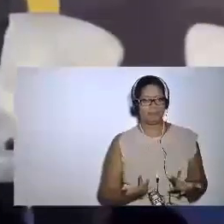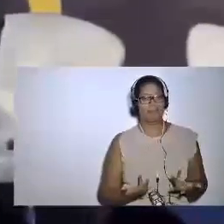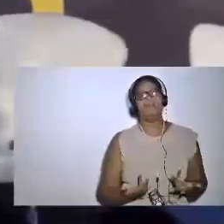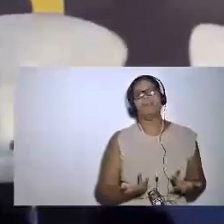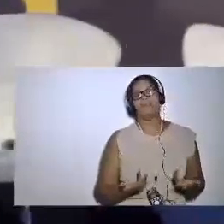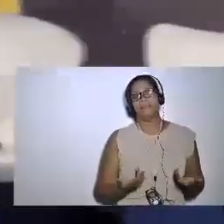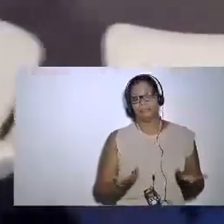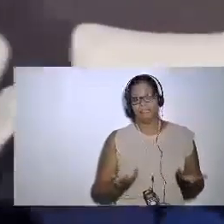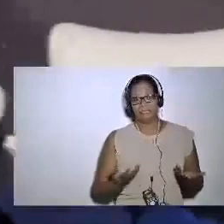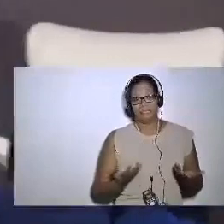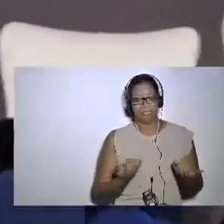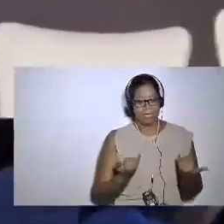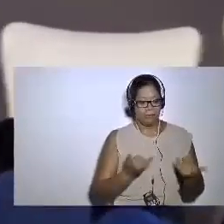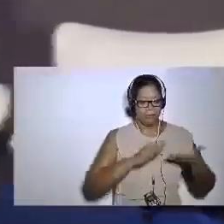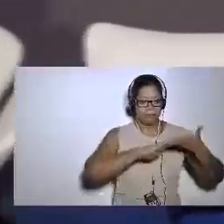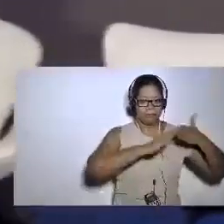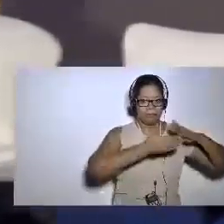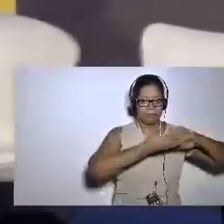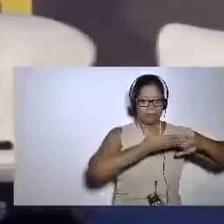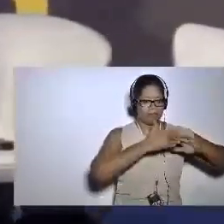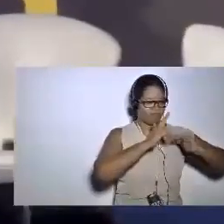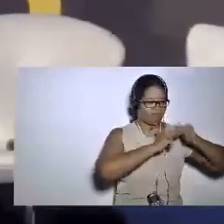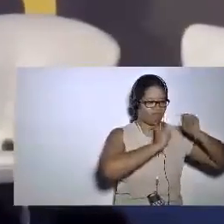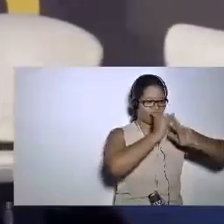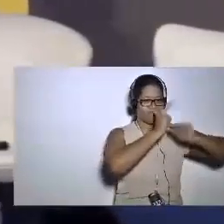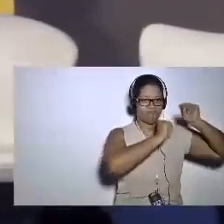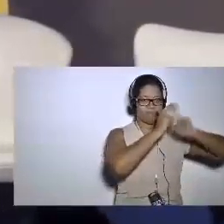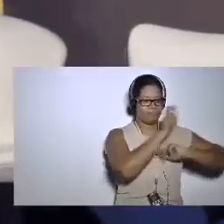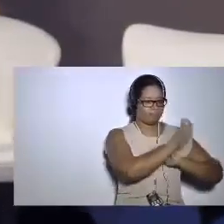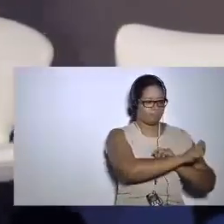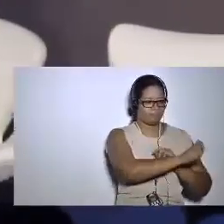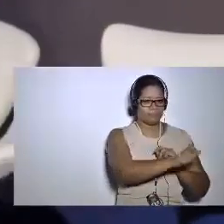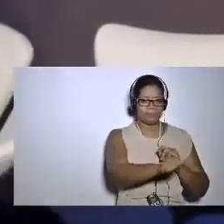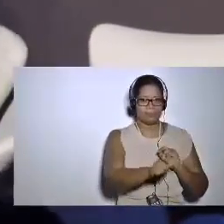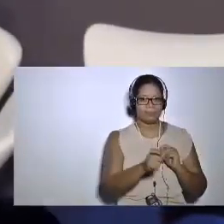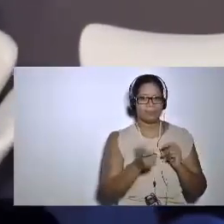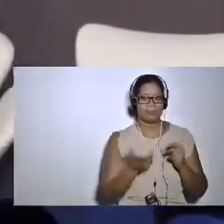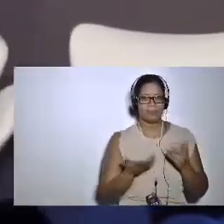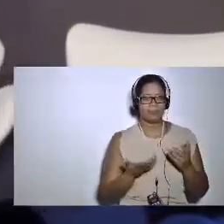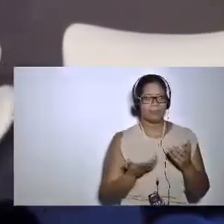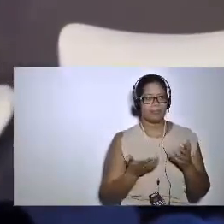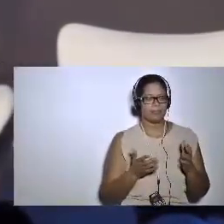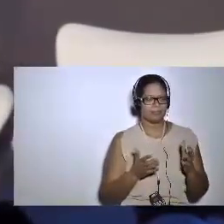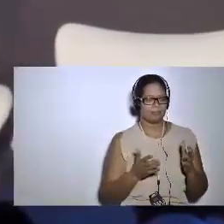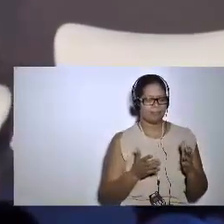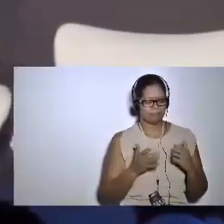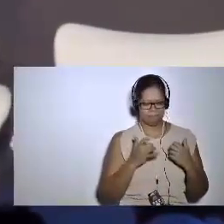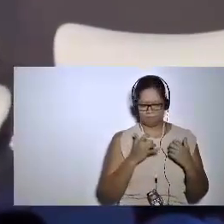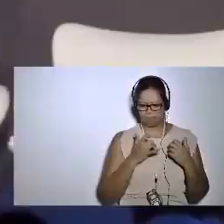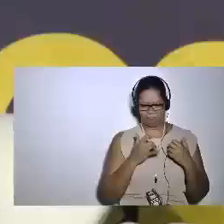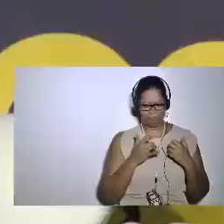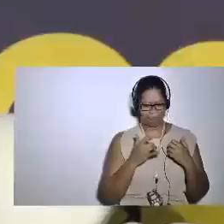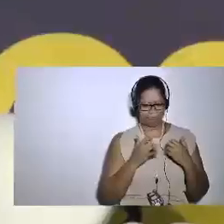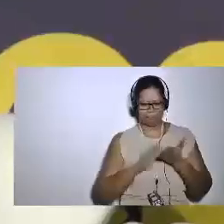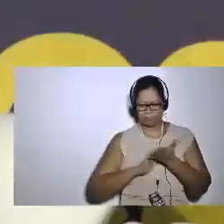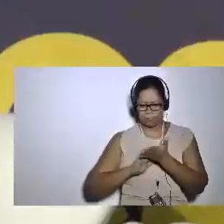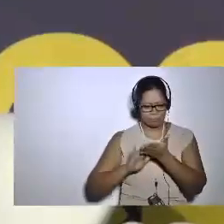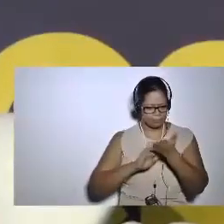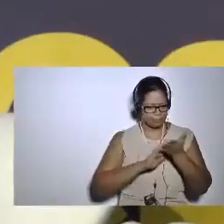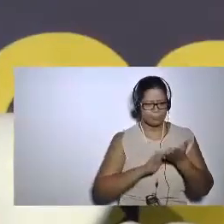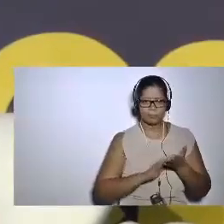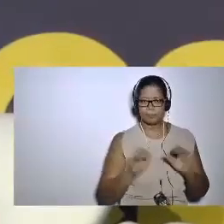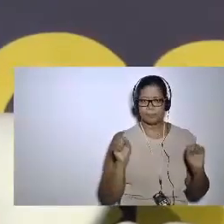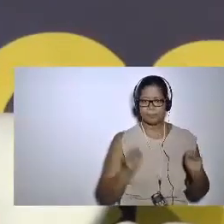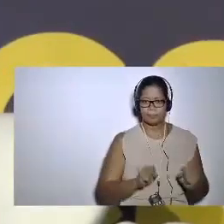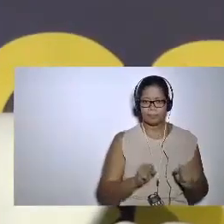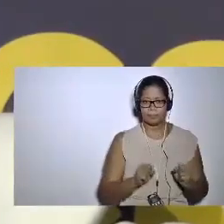todos los conceptos, usted puede decir básicamente construir una comunidad de personas donde van a detenerse en